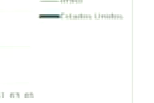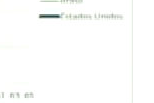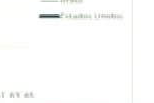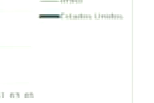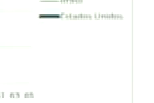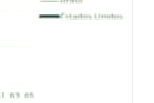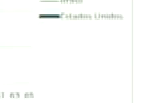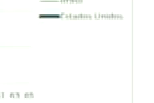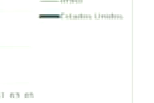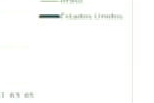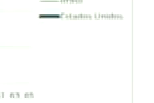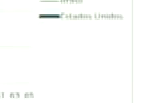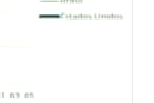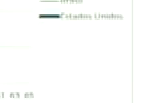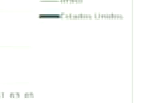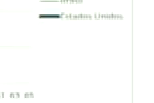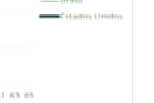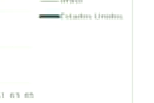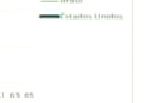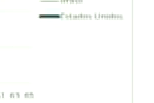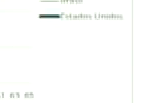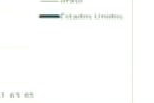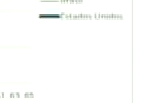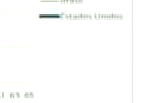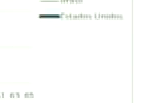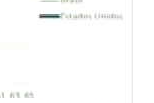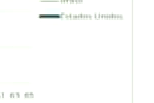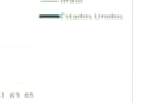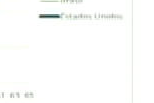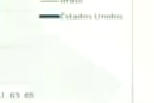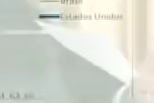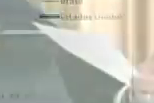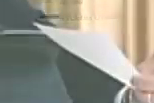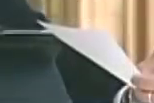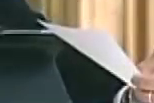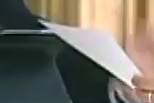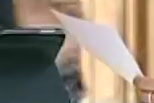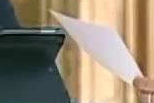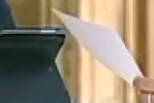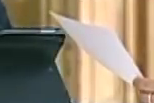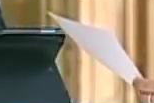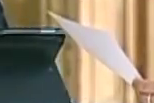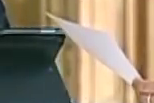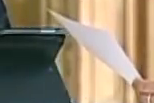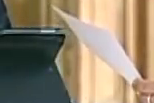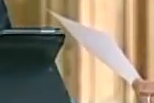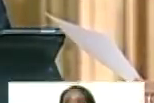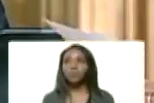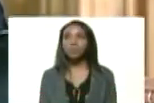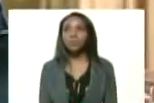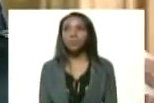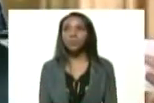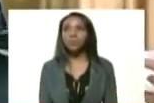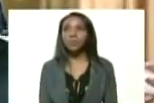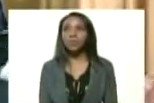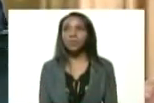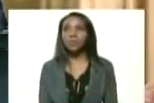fórmulas para controlar esta pandemia que se ha disparado y está fuera de control en los eeuu